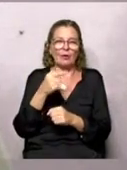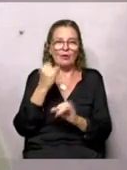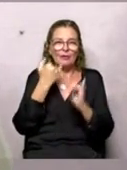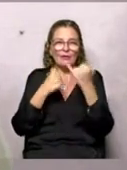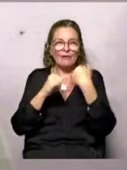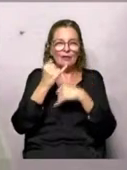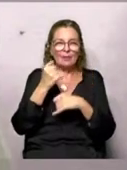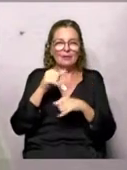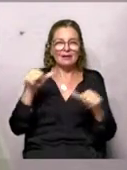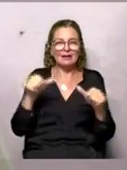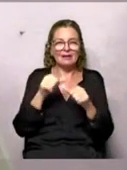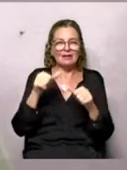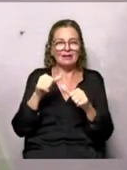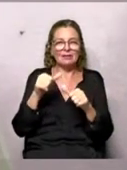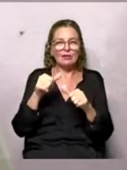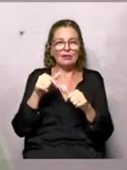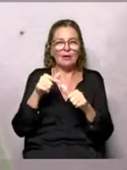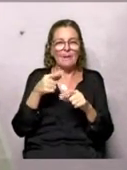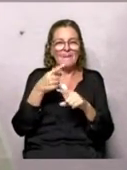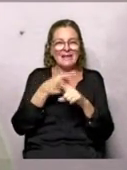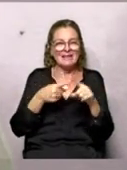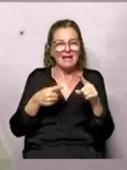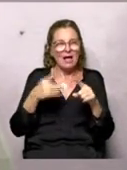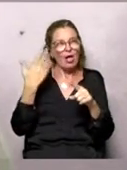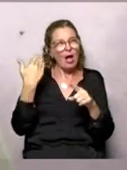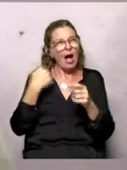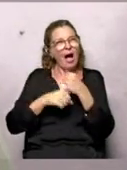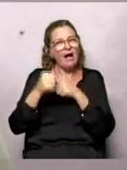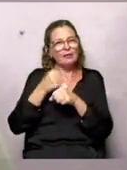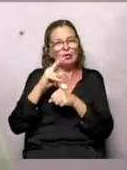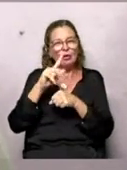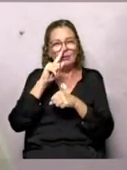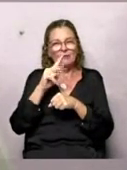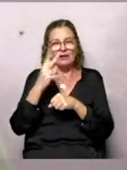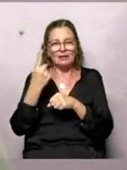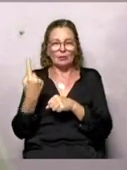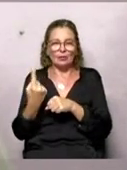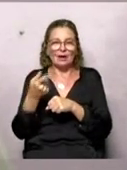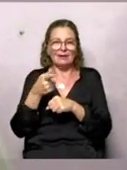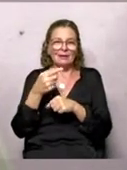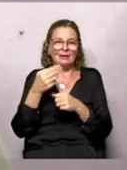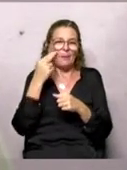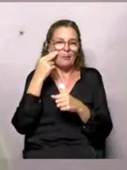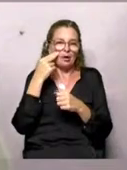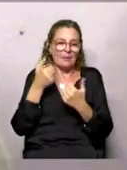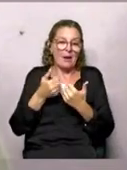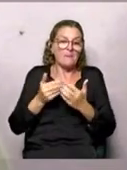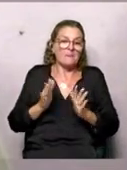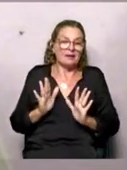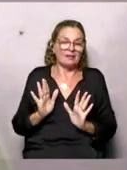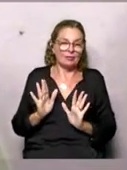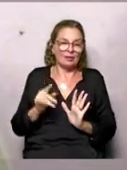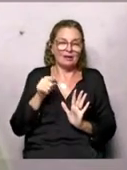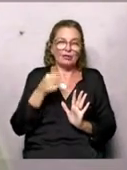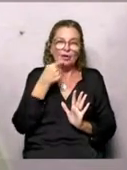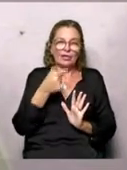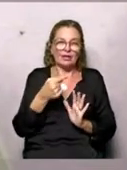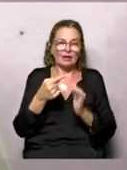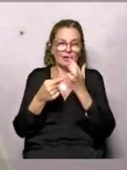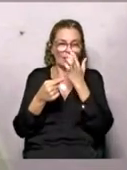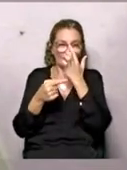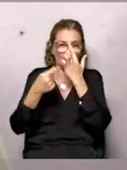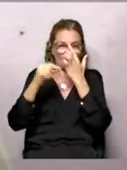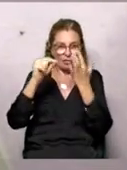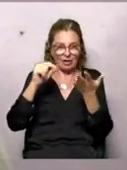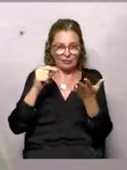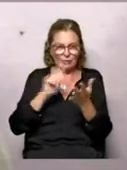hizo Solidaridad por allá por mediados del año 2021, y ahí fue donde surgió todo el problema, que ellos dijeron que esos datos